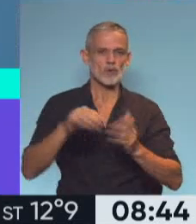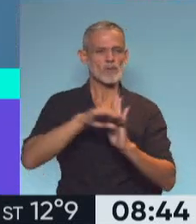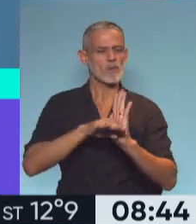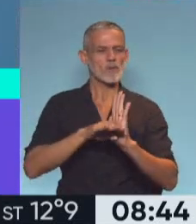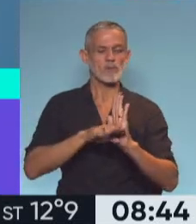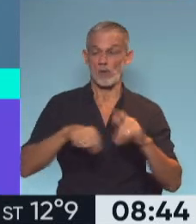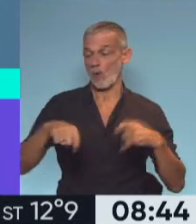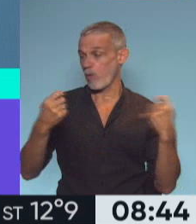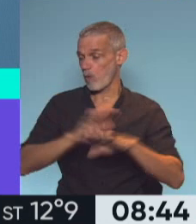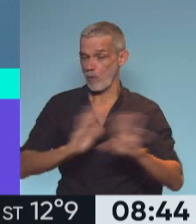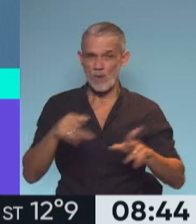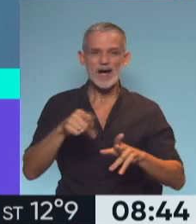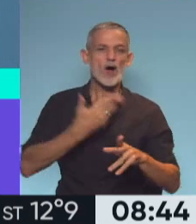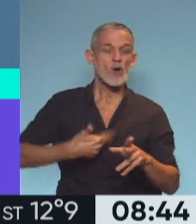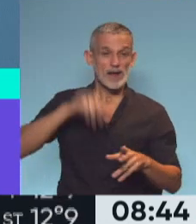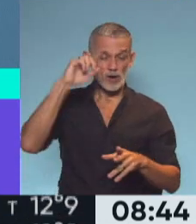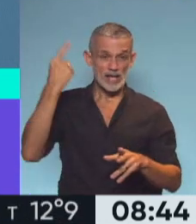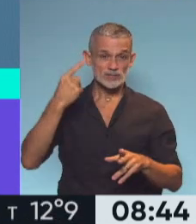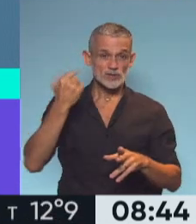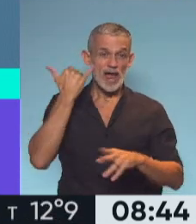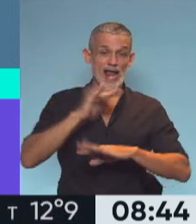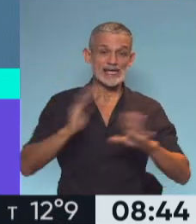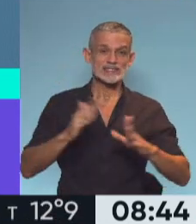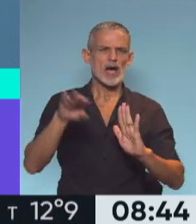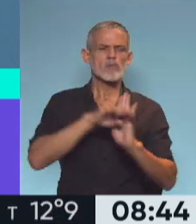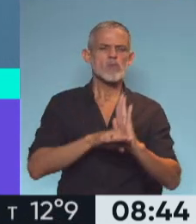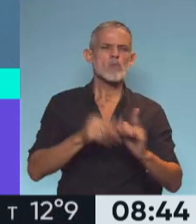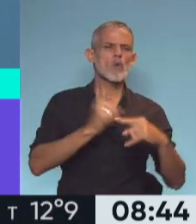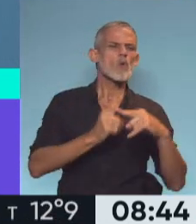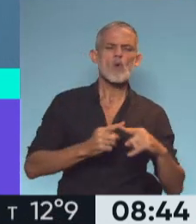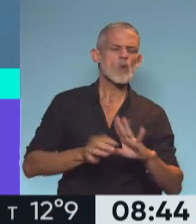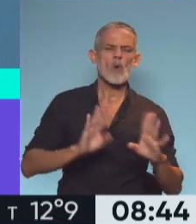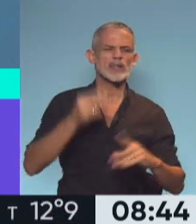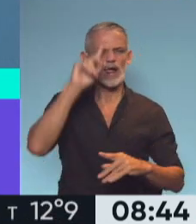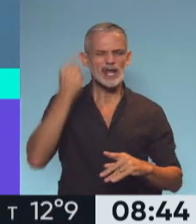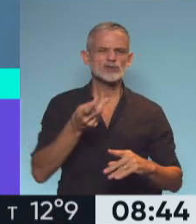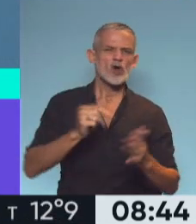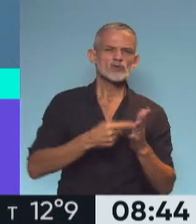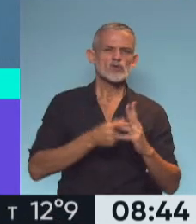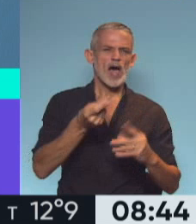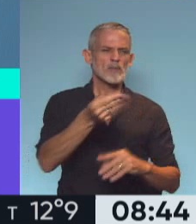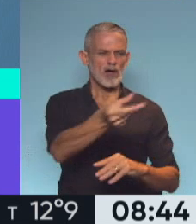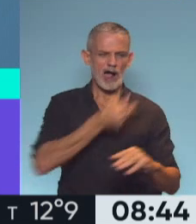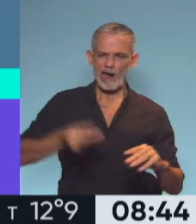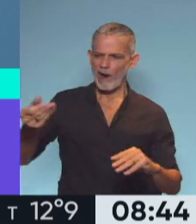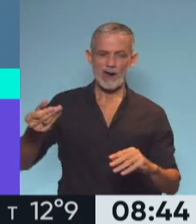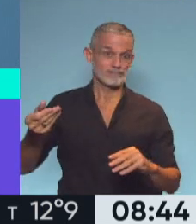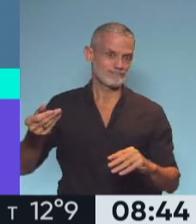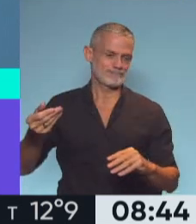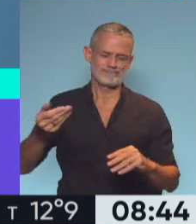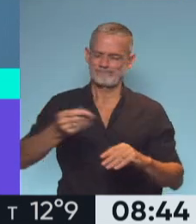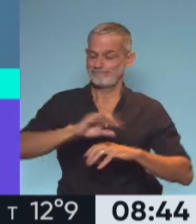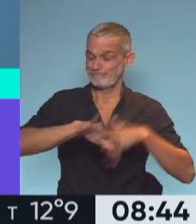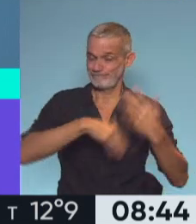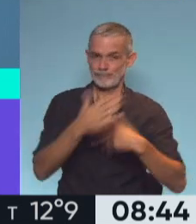todo cuando precisamente el gobierno nacional quiso poner en orden las cuentas entre la Nación y la Ciudad de Buenos Aires, con lo que veremos qué es lo que